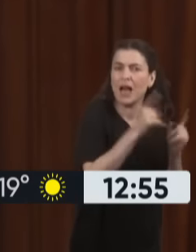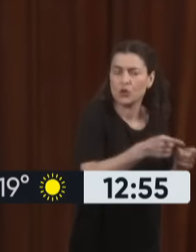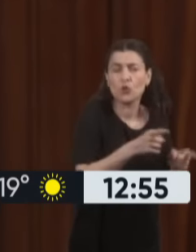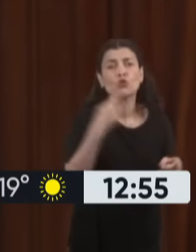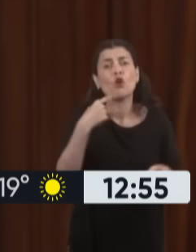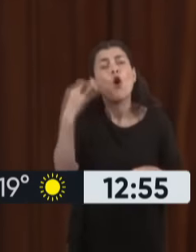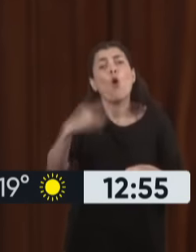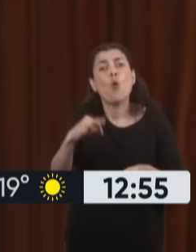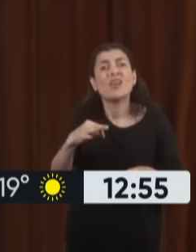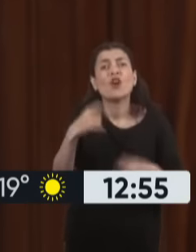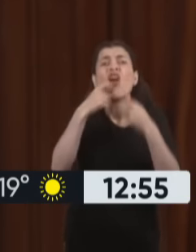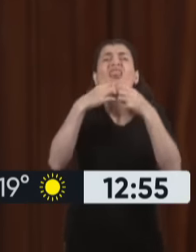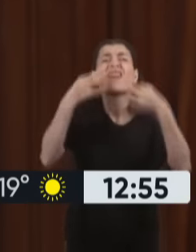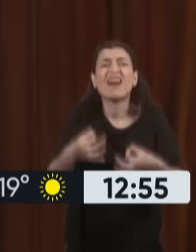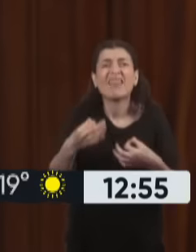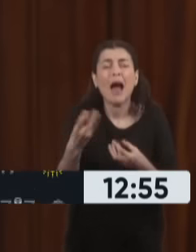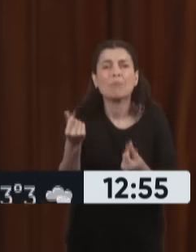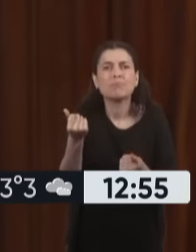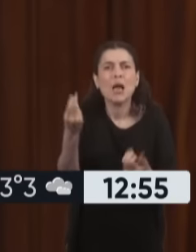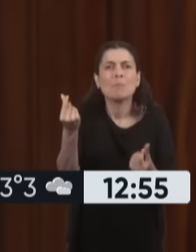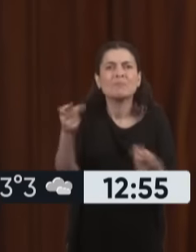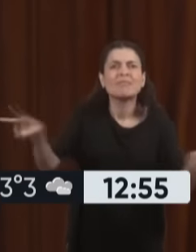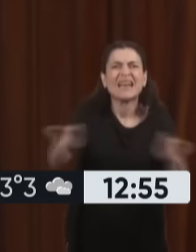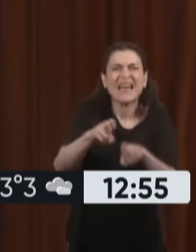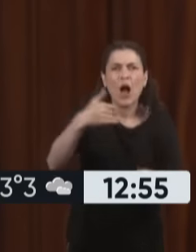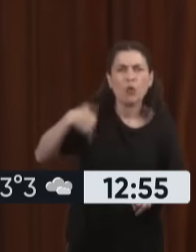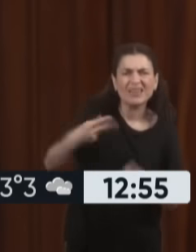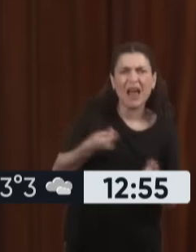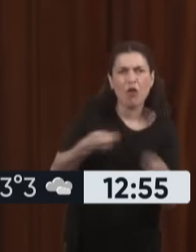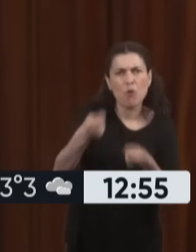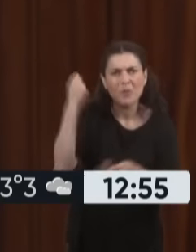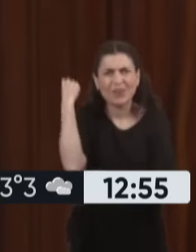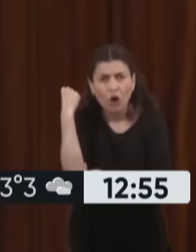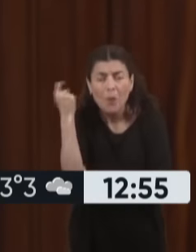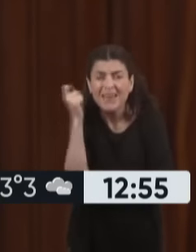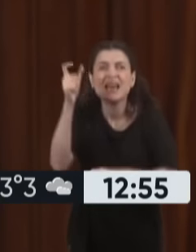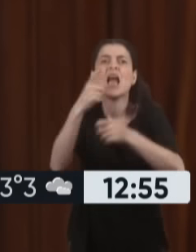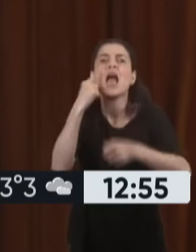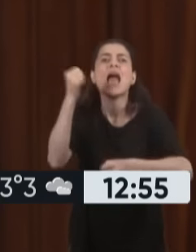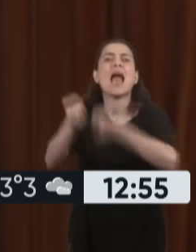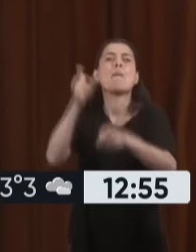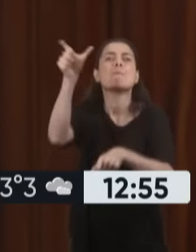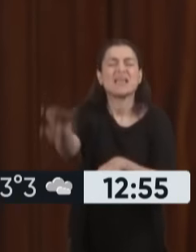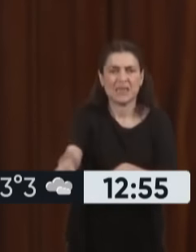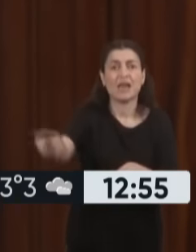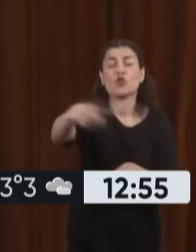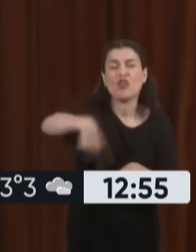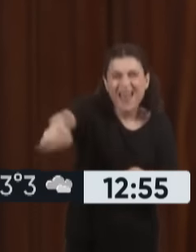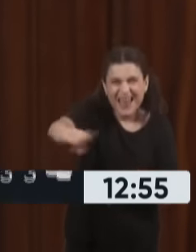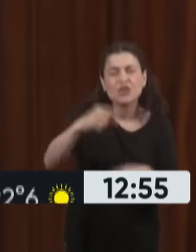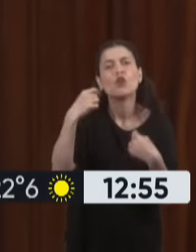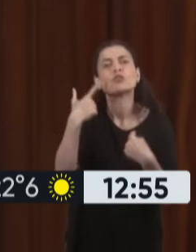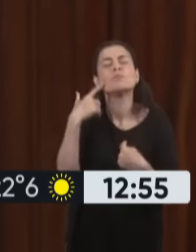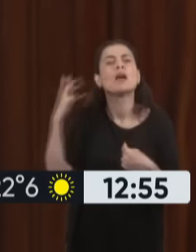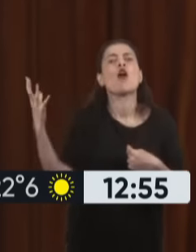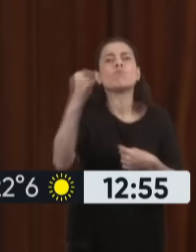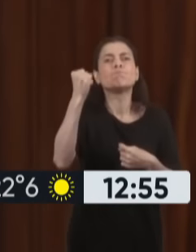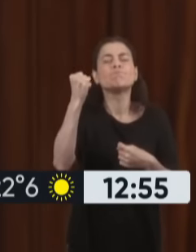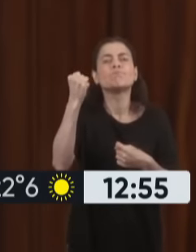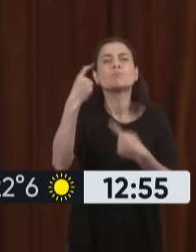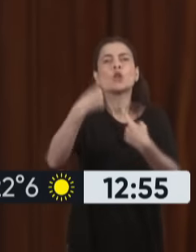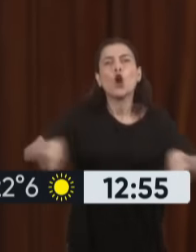trabajo son los empresarios, apostando su capital para obtener un beneficio. Y cuando consiguen beneficios es porque le están arreglando la vida a